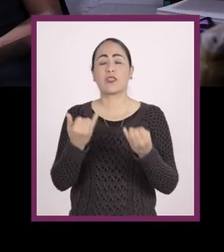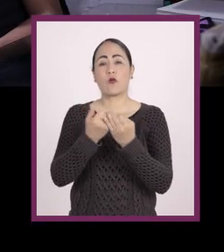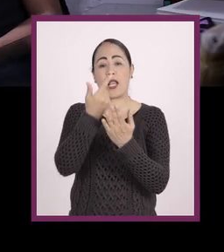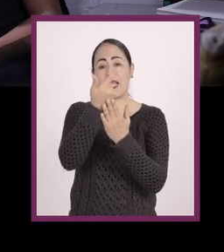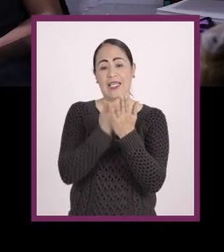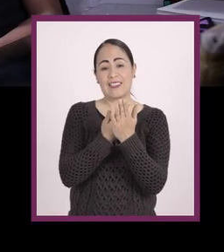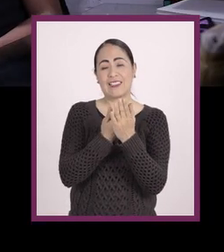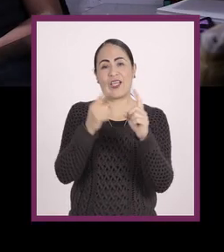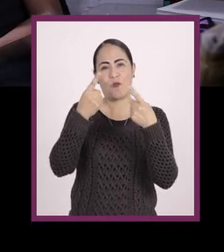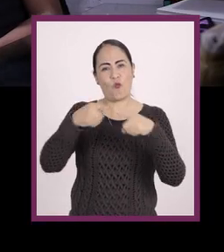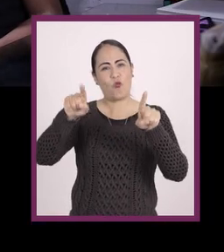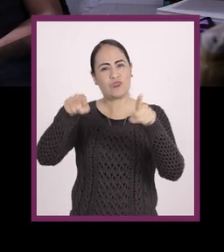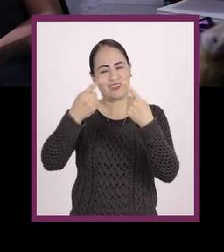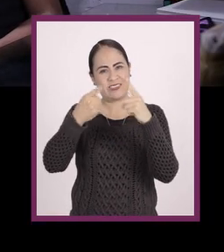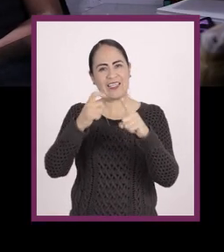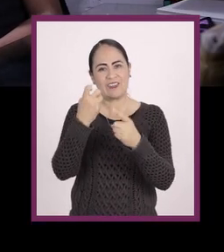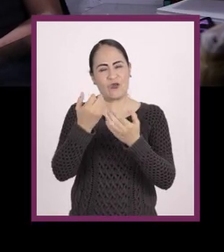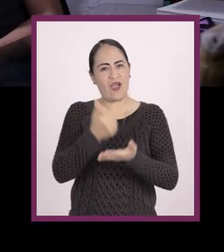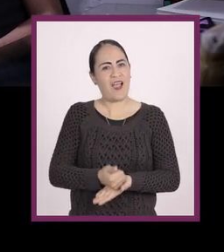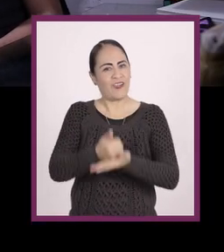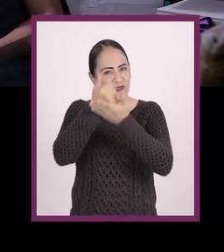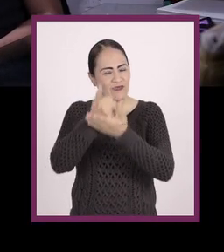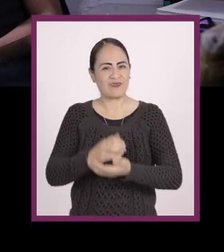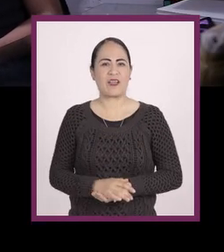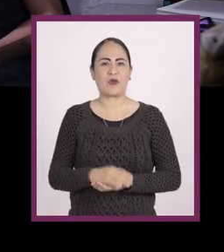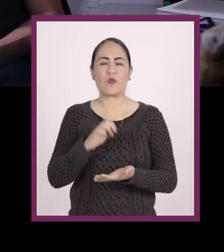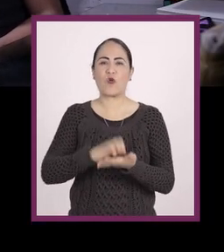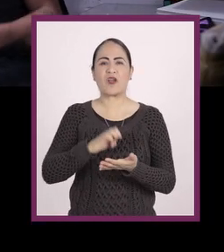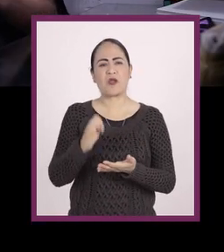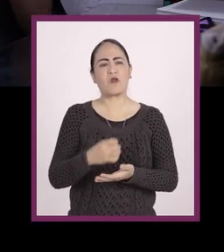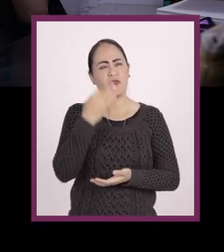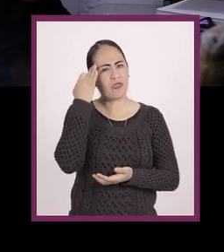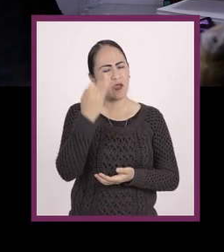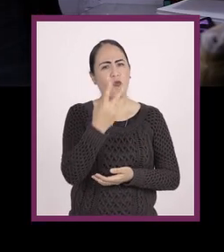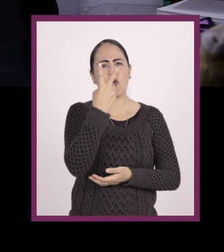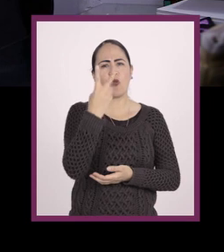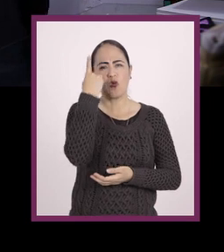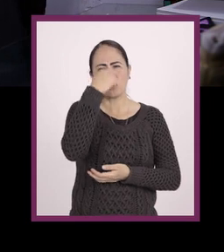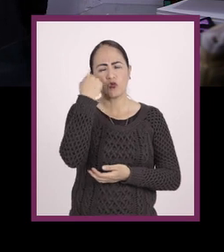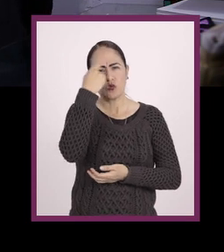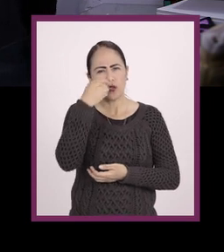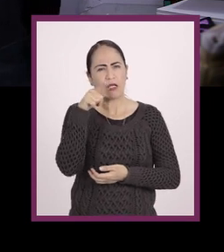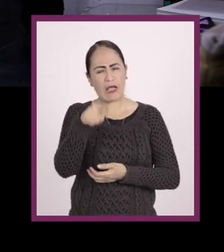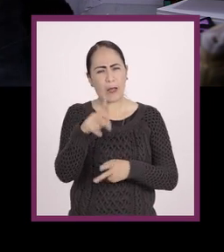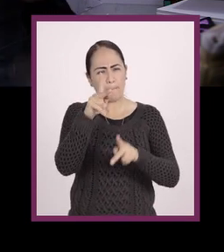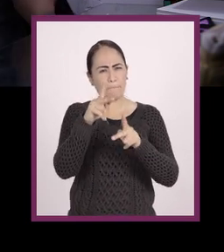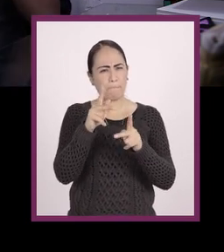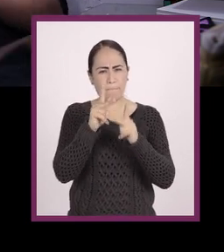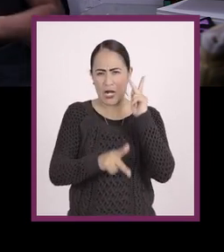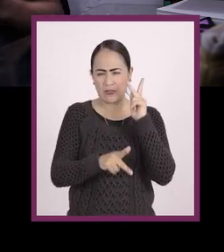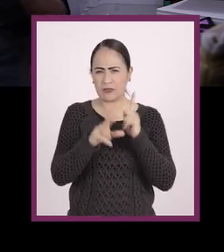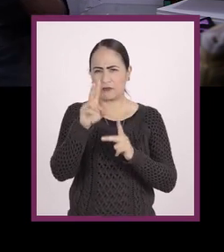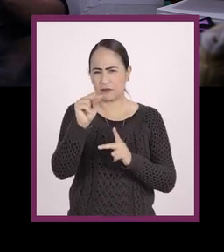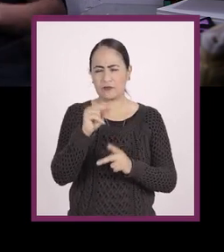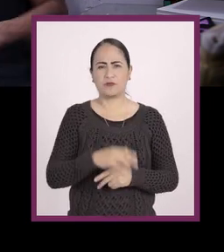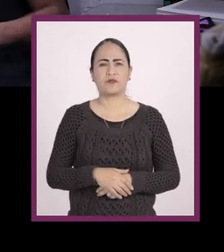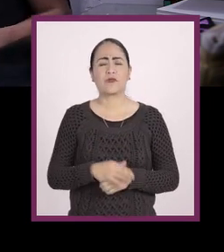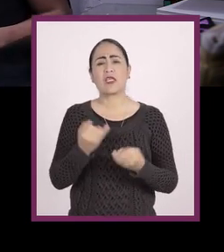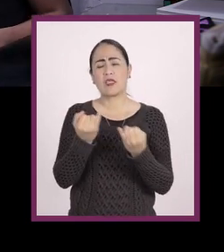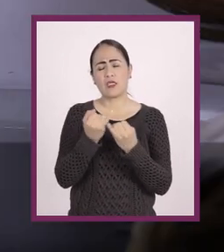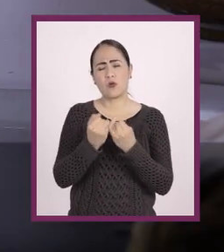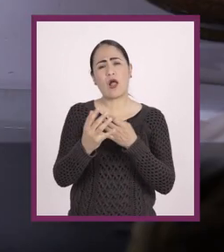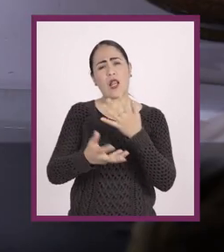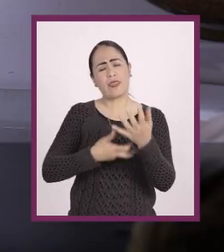las listas musicales te ayudarán a marcar un ritmo de estudio por ejemplo puedes escuchar una de dos horas para estudiar sin